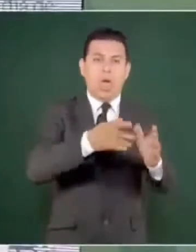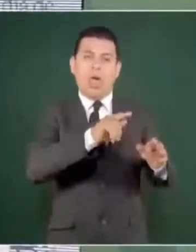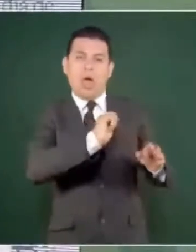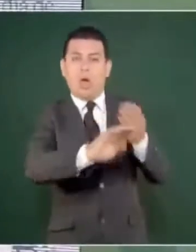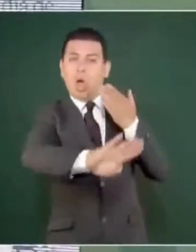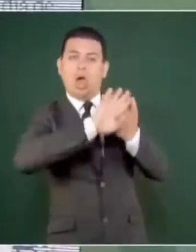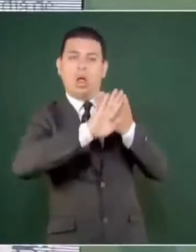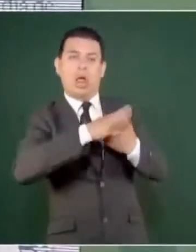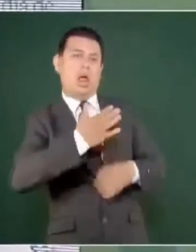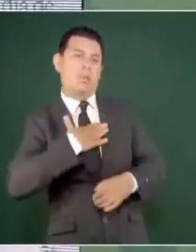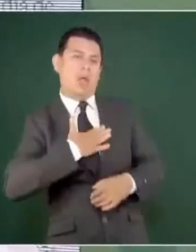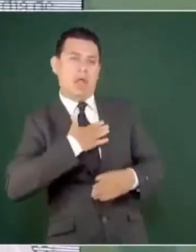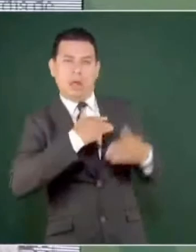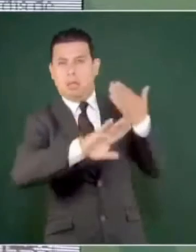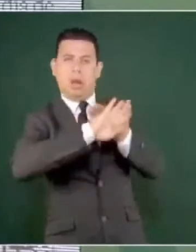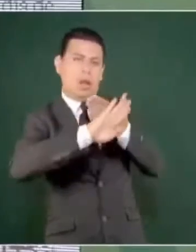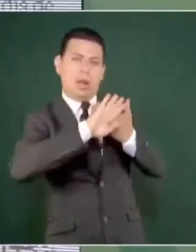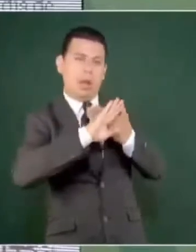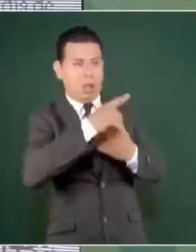Entonces,